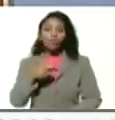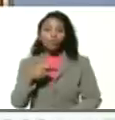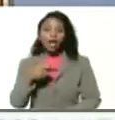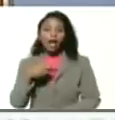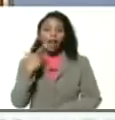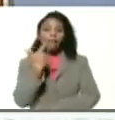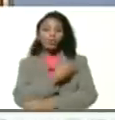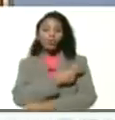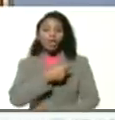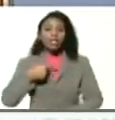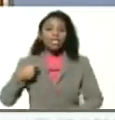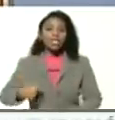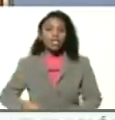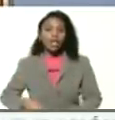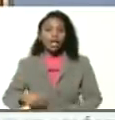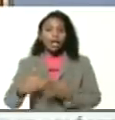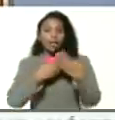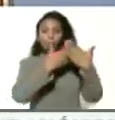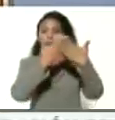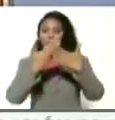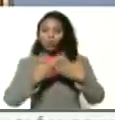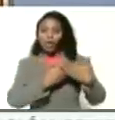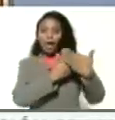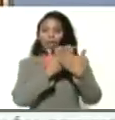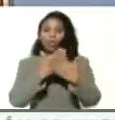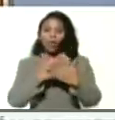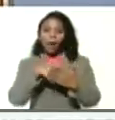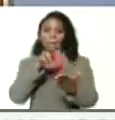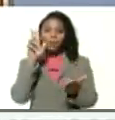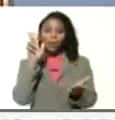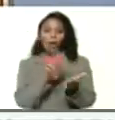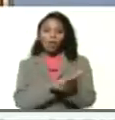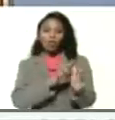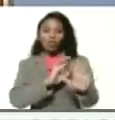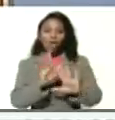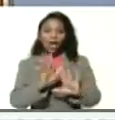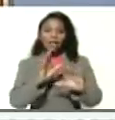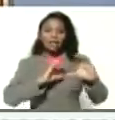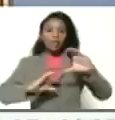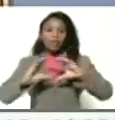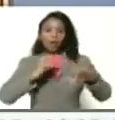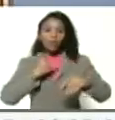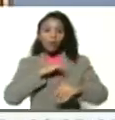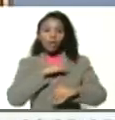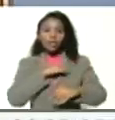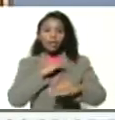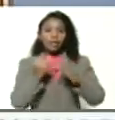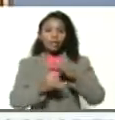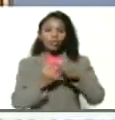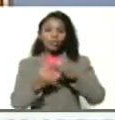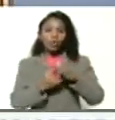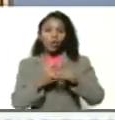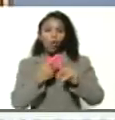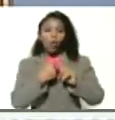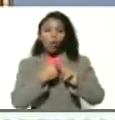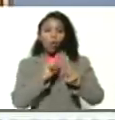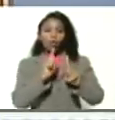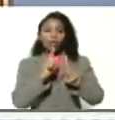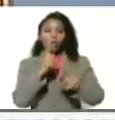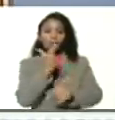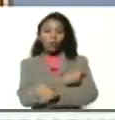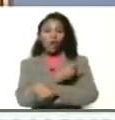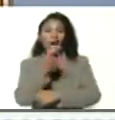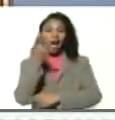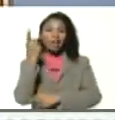china y estamos estudiando y hemos aprobado ya científicamente nuestros organismos otras vacunas ayer